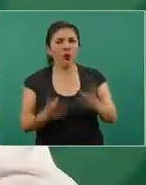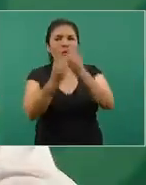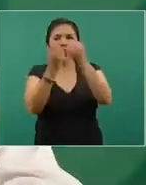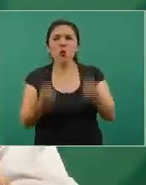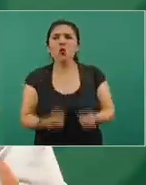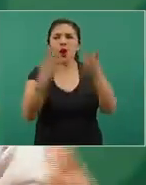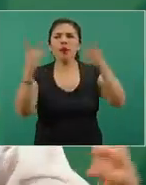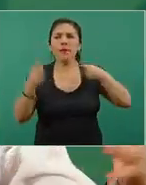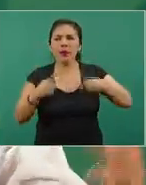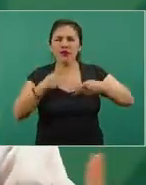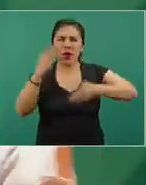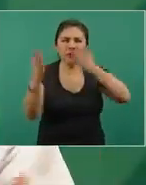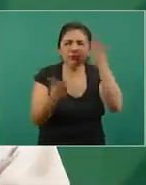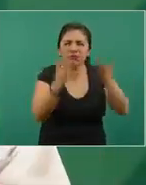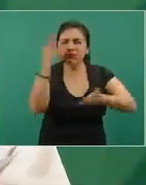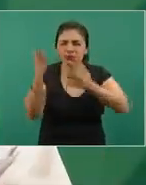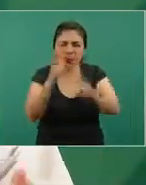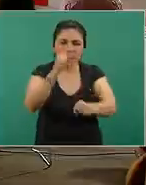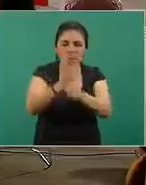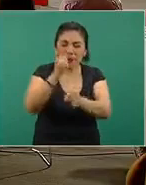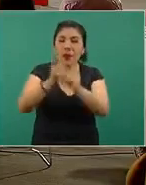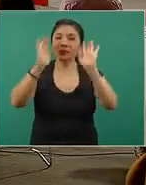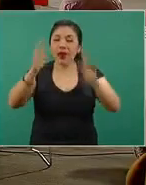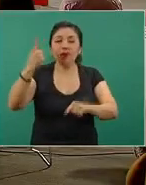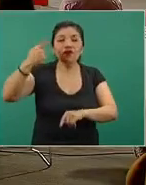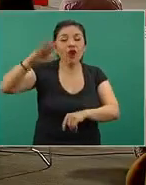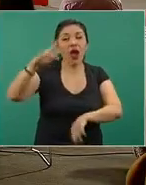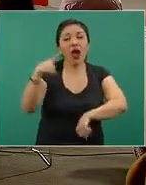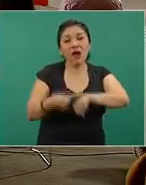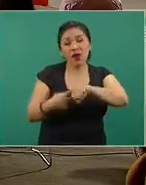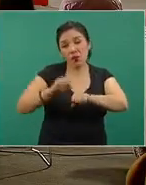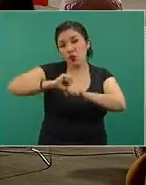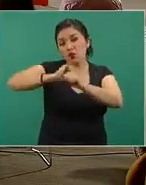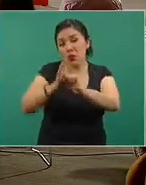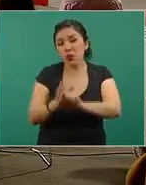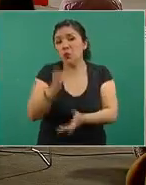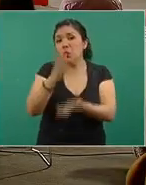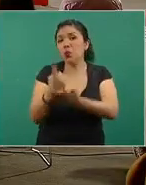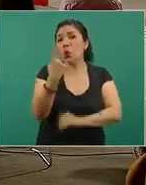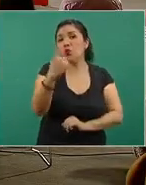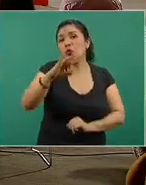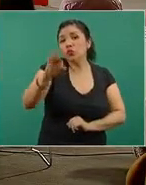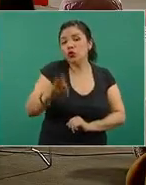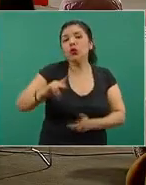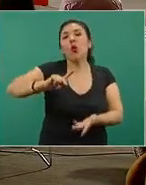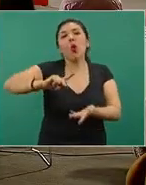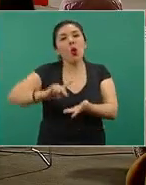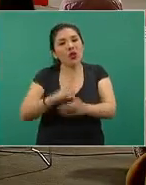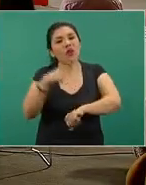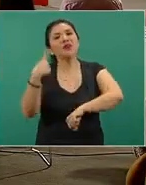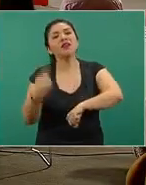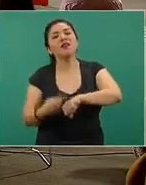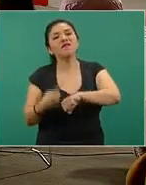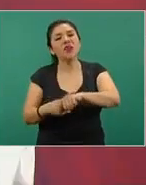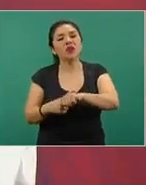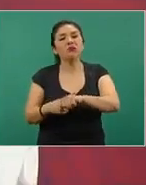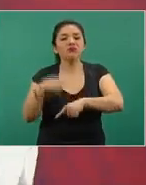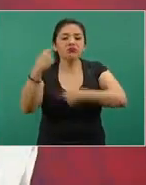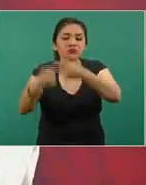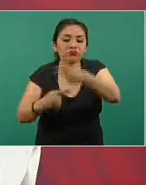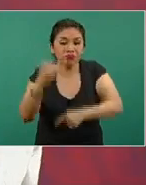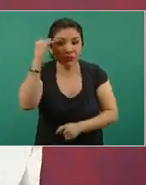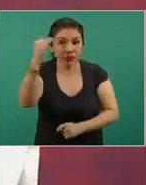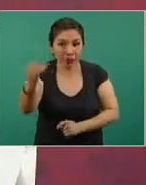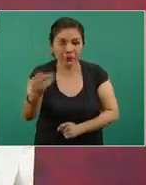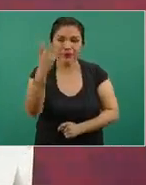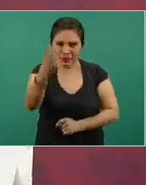que se estudiaron que ya habían tenido COVID, solo 1% volvió a tener COVID durante los meses que duró el estudio.